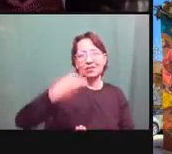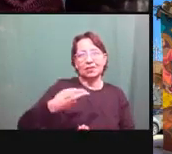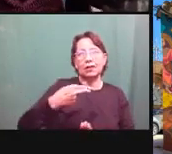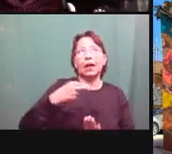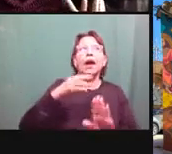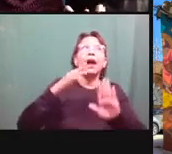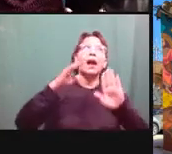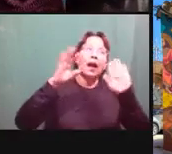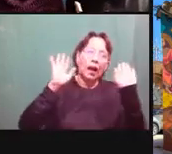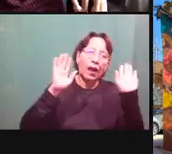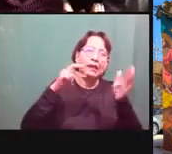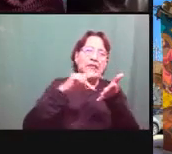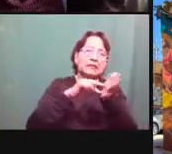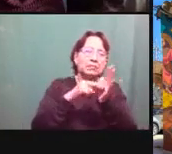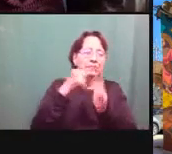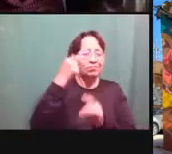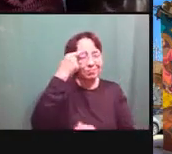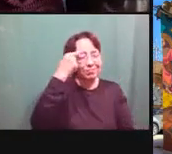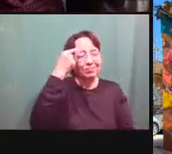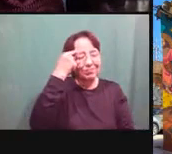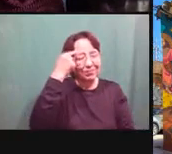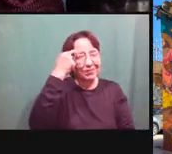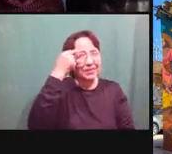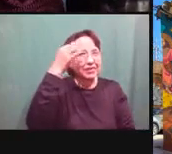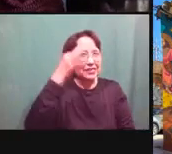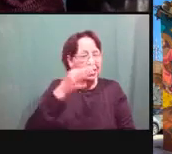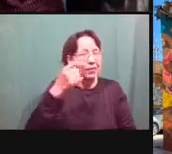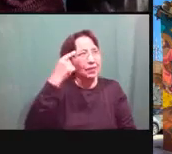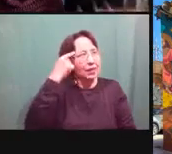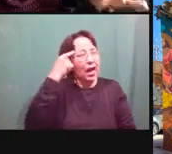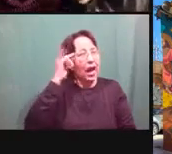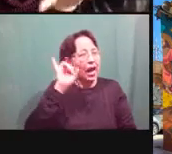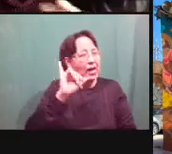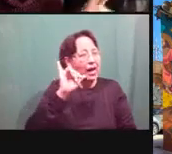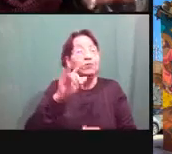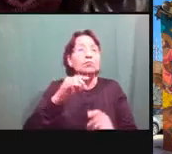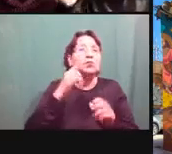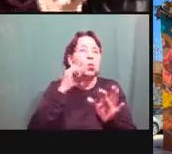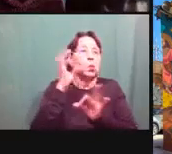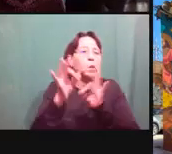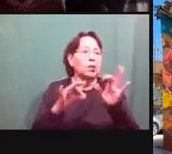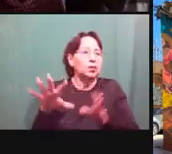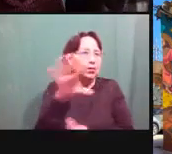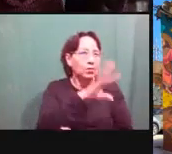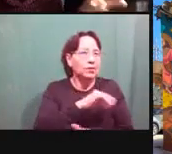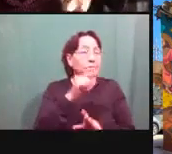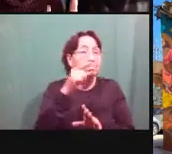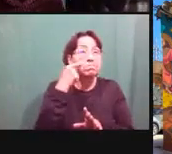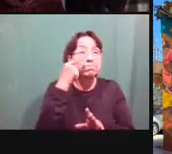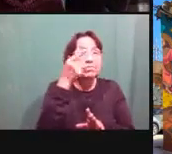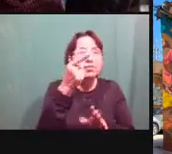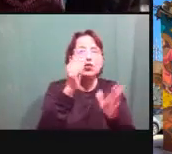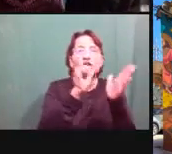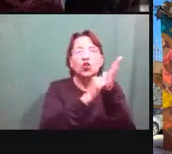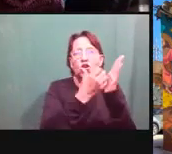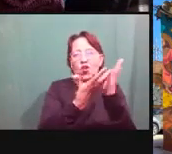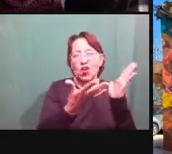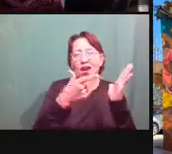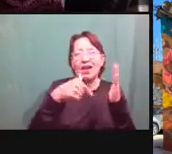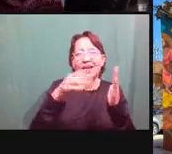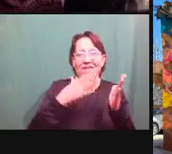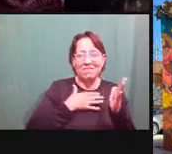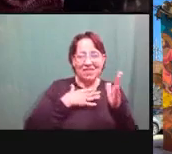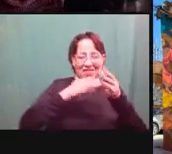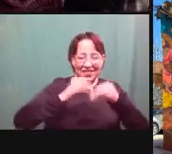la tendremos más presente, más viva y la podemos cuidar más. Digamos, aquí se puede ver toda esta perspectiva de los elementos que habitan nuestra